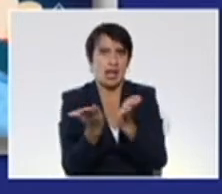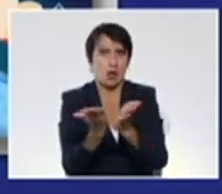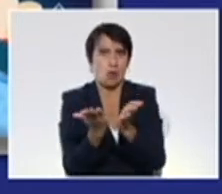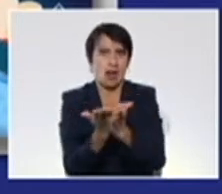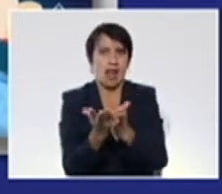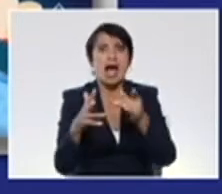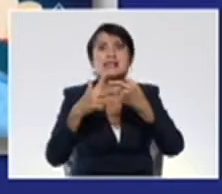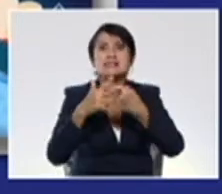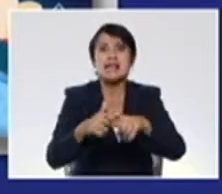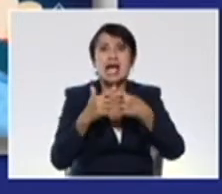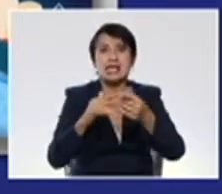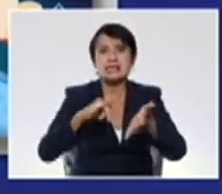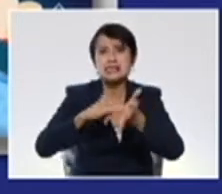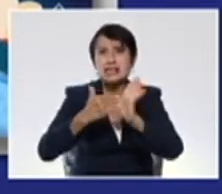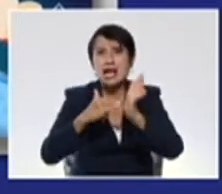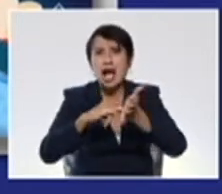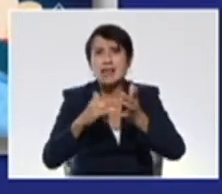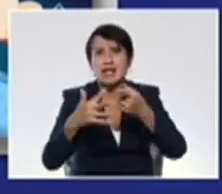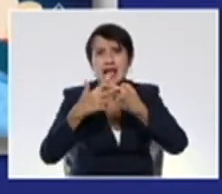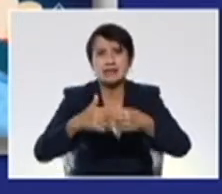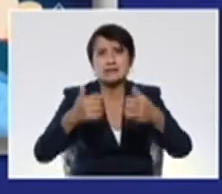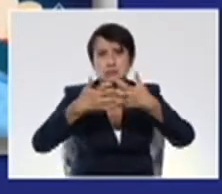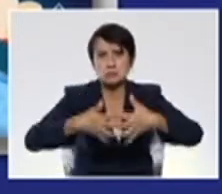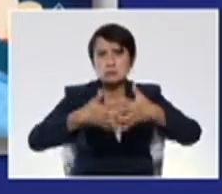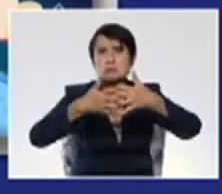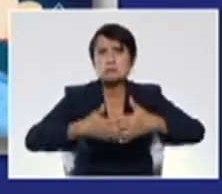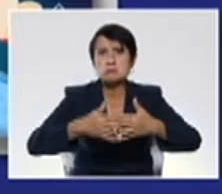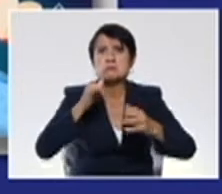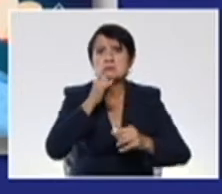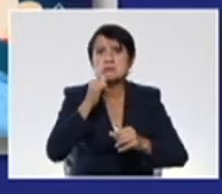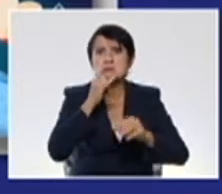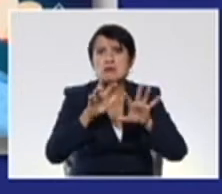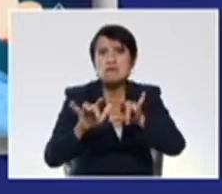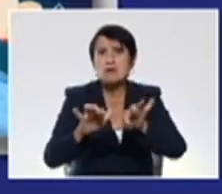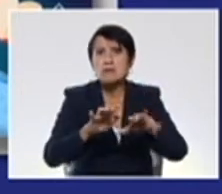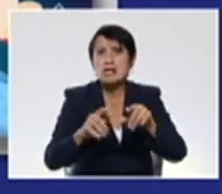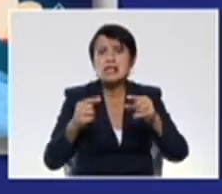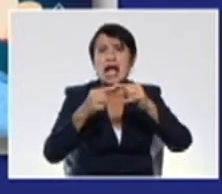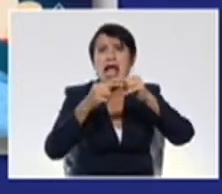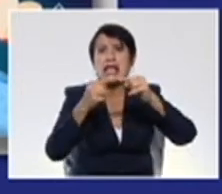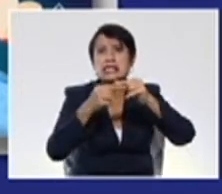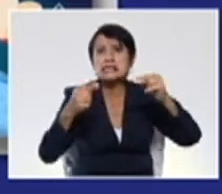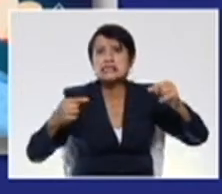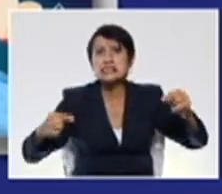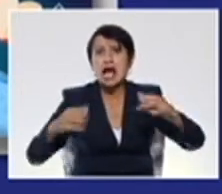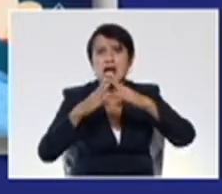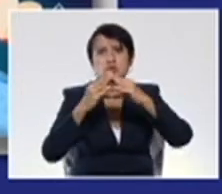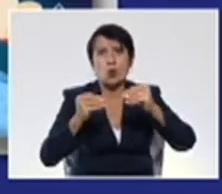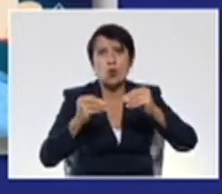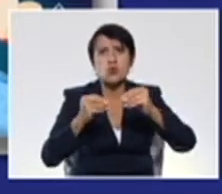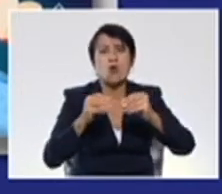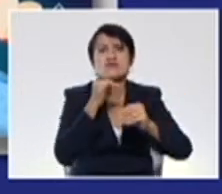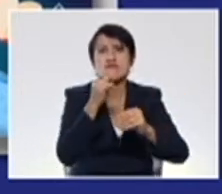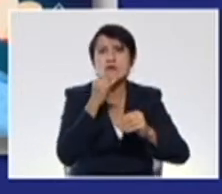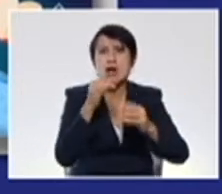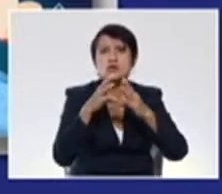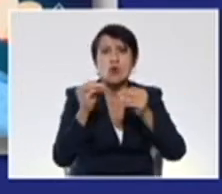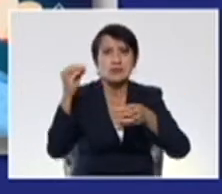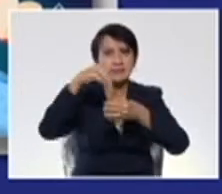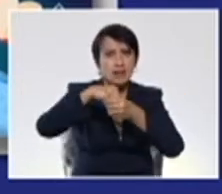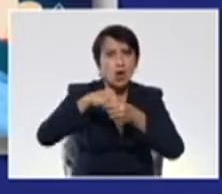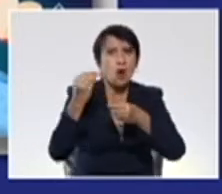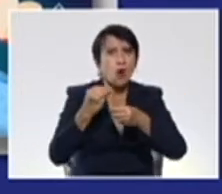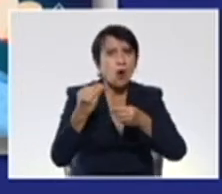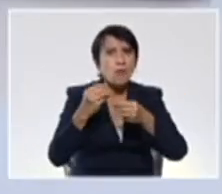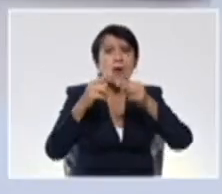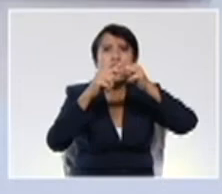técnicas industriales normalmente tienen esa capacidad, los de informática, los de electricidad, los invito a que generen formas alternas de